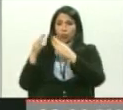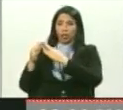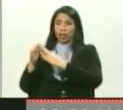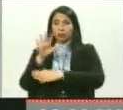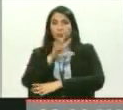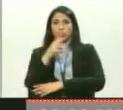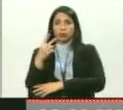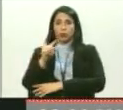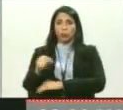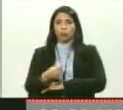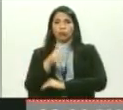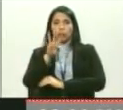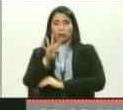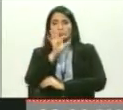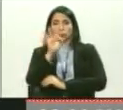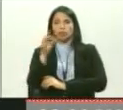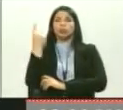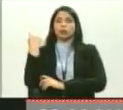52.4% sí tienen.